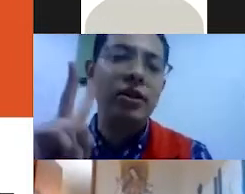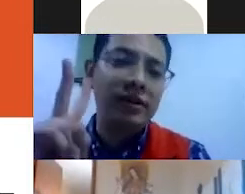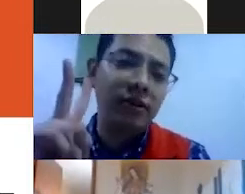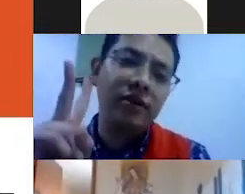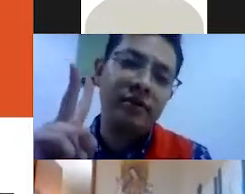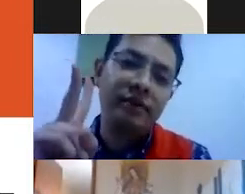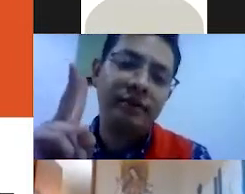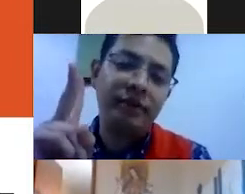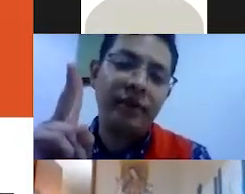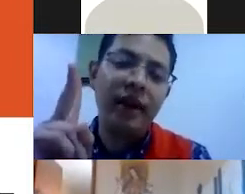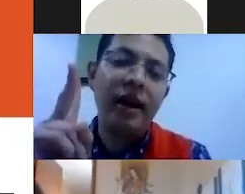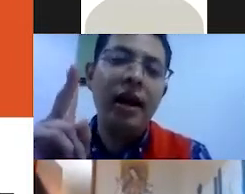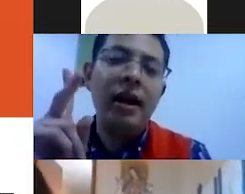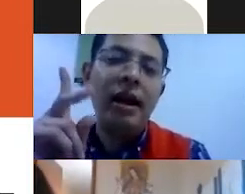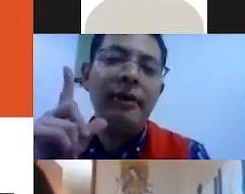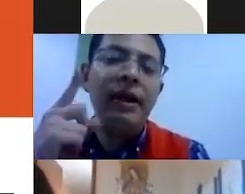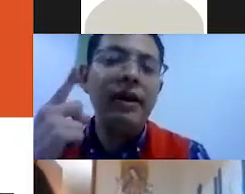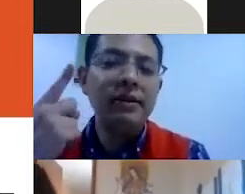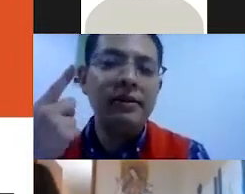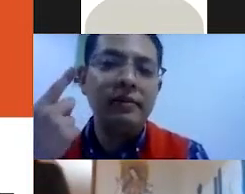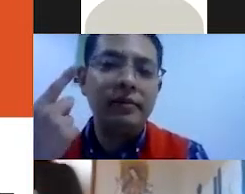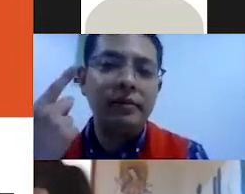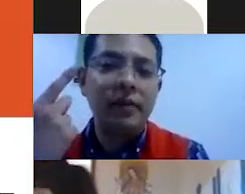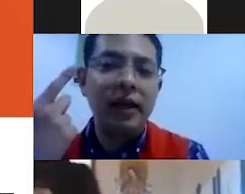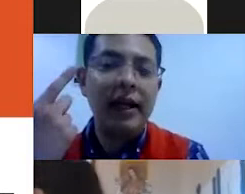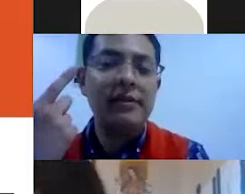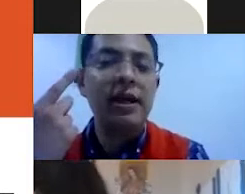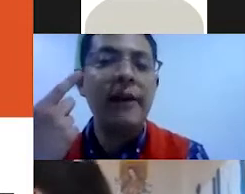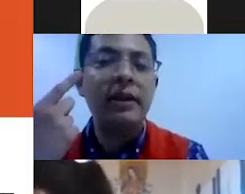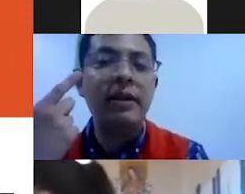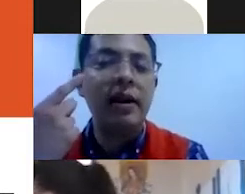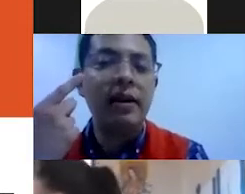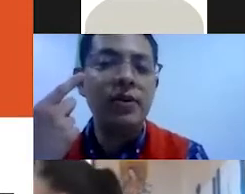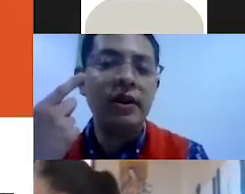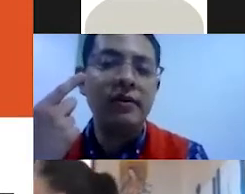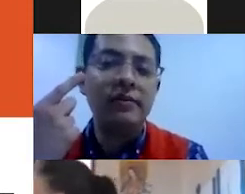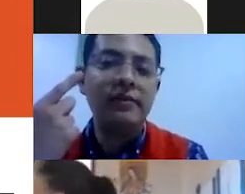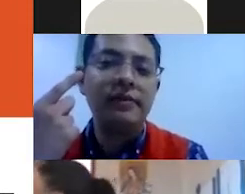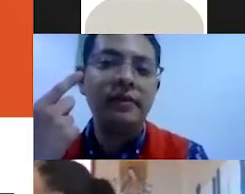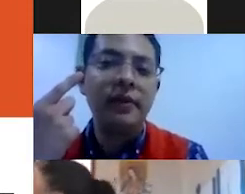dos situaciones. La primera es que la víctima